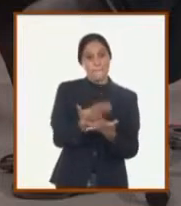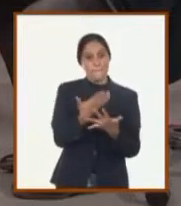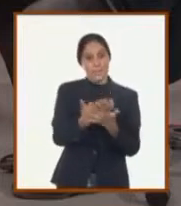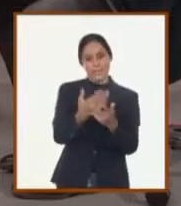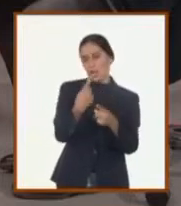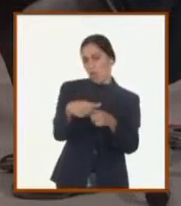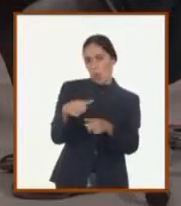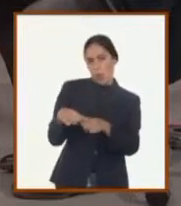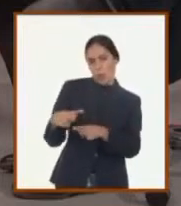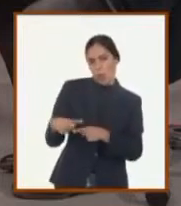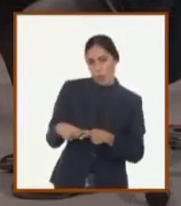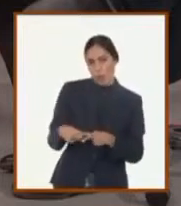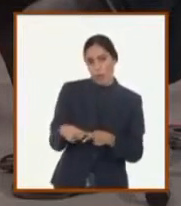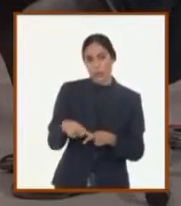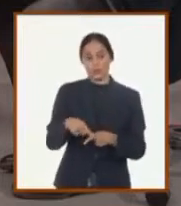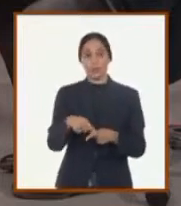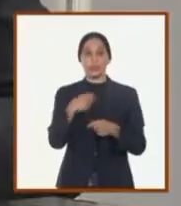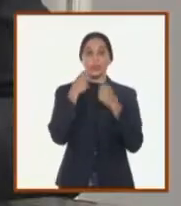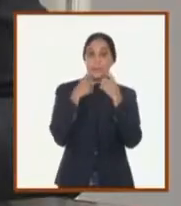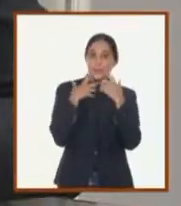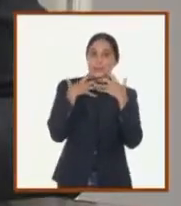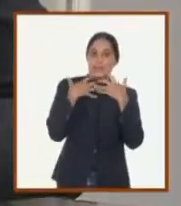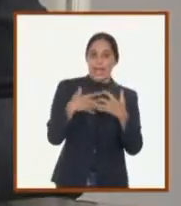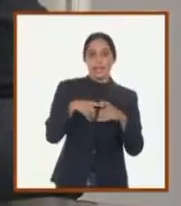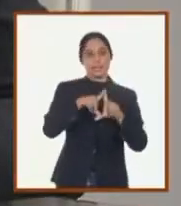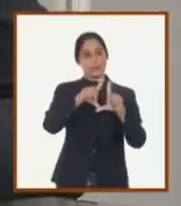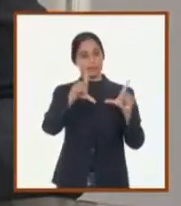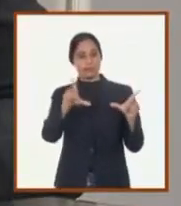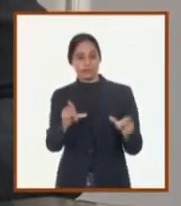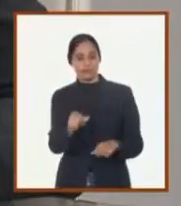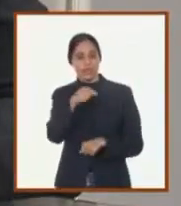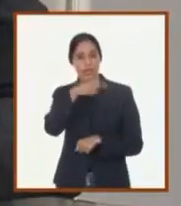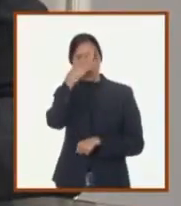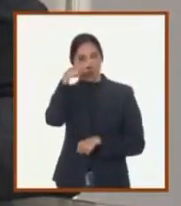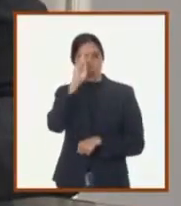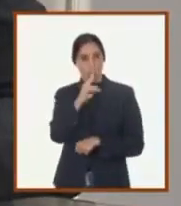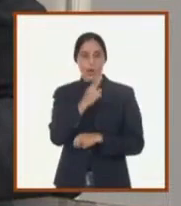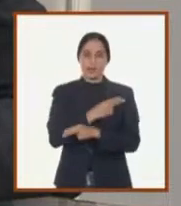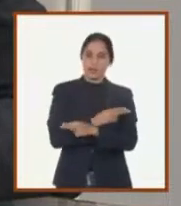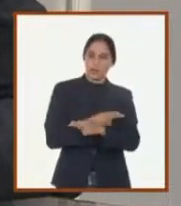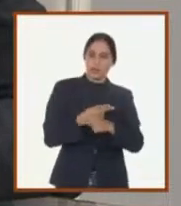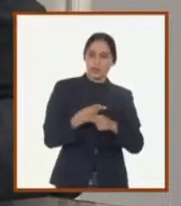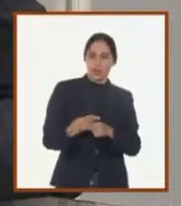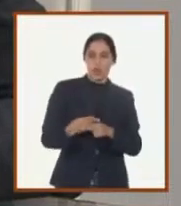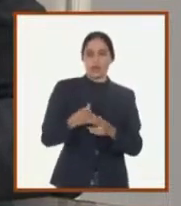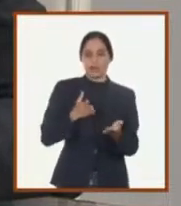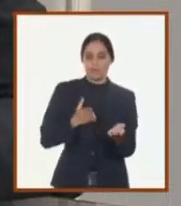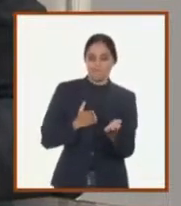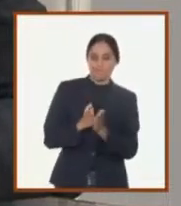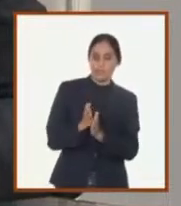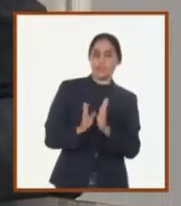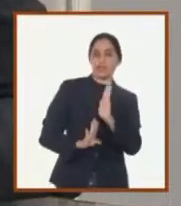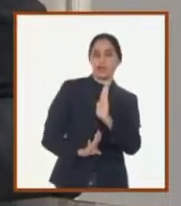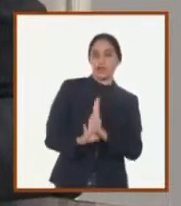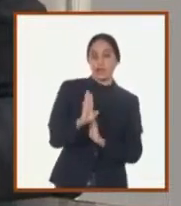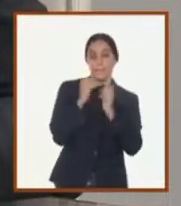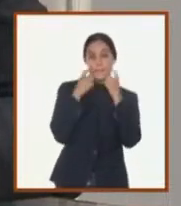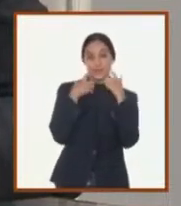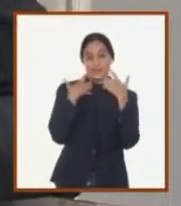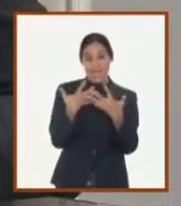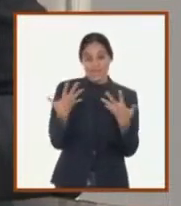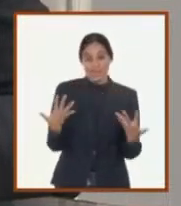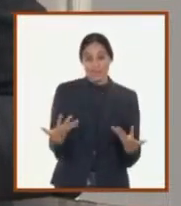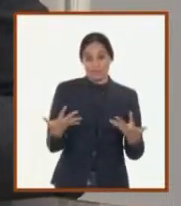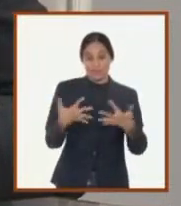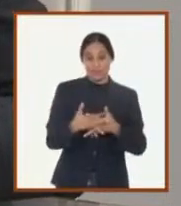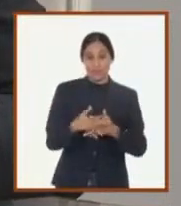instituciones del ámbito archivístico en el país de la historia que han mantenido una importante colaboración y el hecho de que